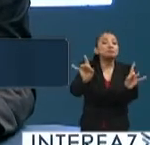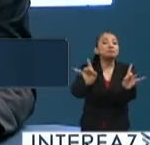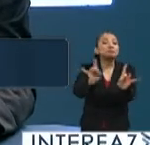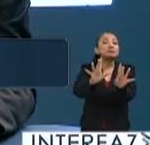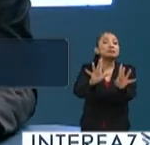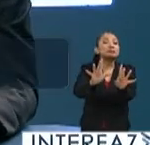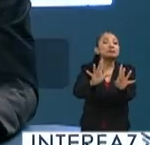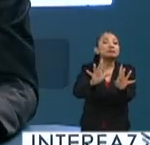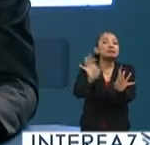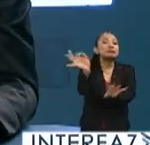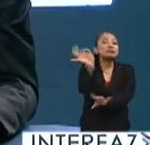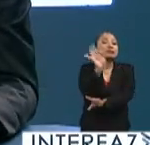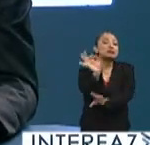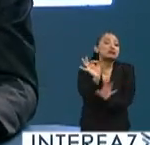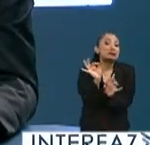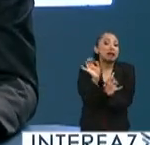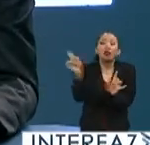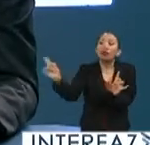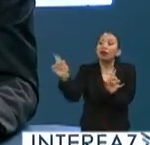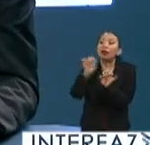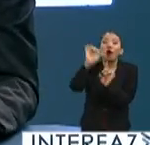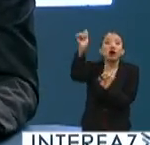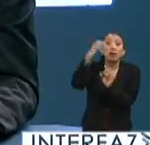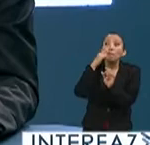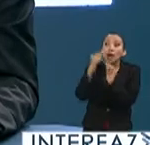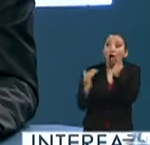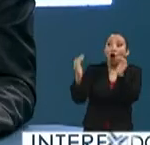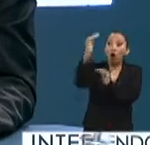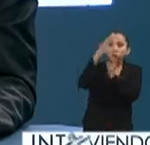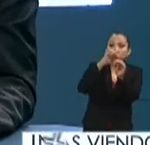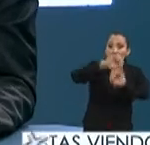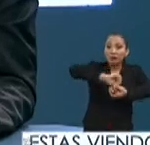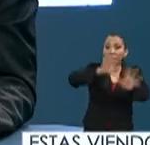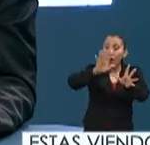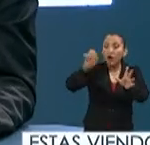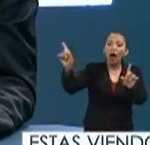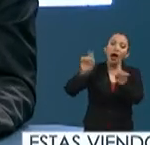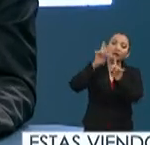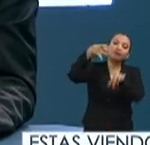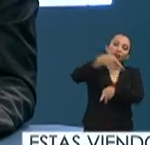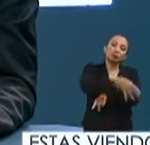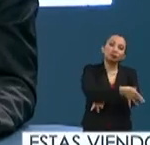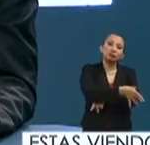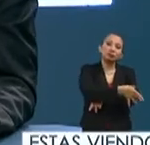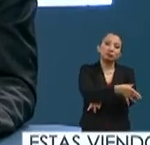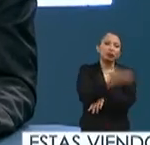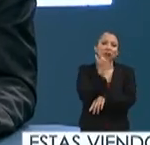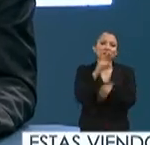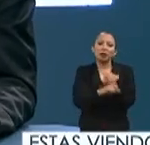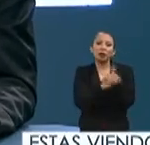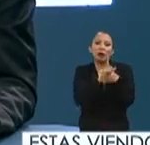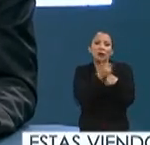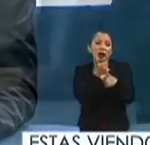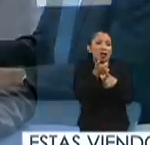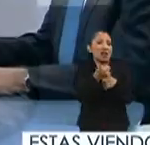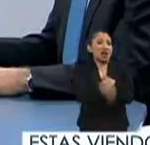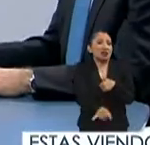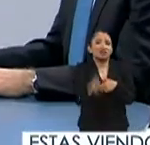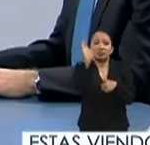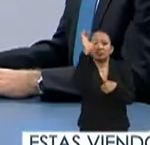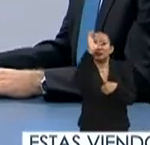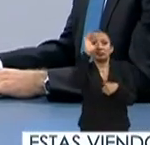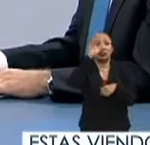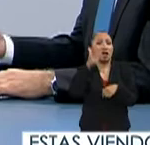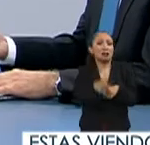provisoria, en tanto no llega una mejor explicación. En ese sentido no tenemos mayor problema. Es la esencia de la